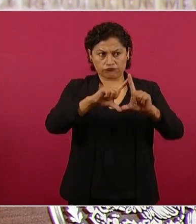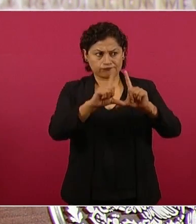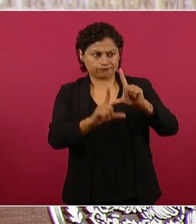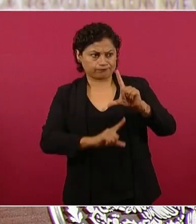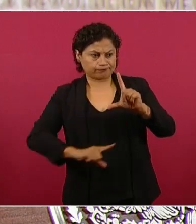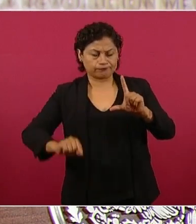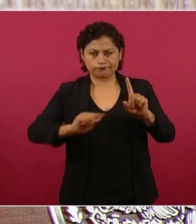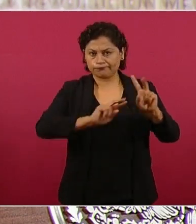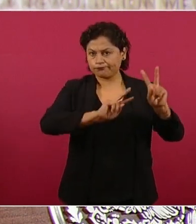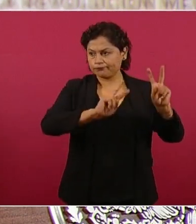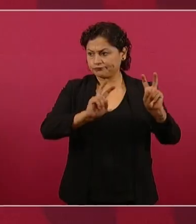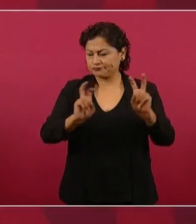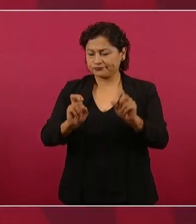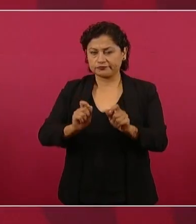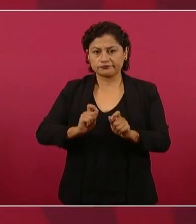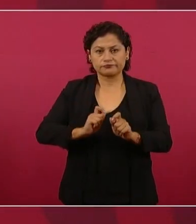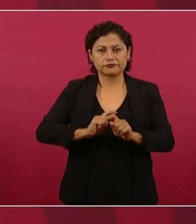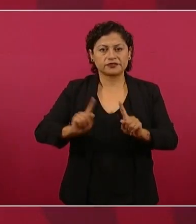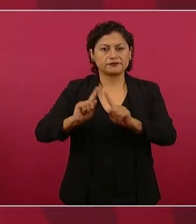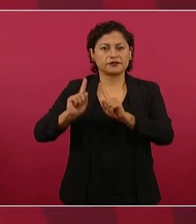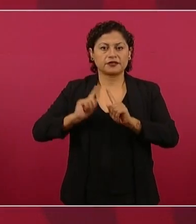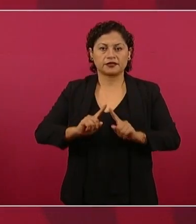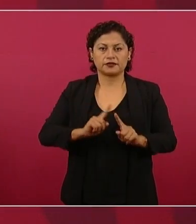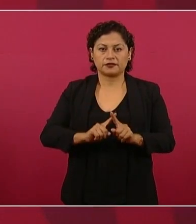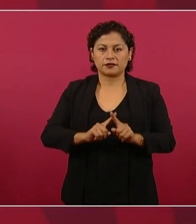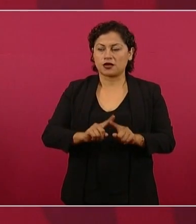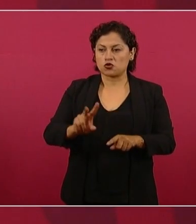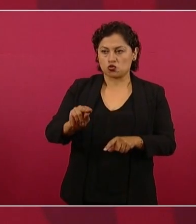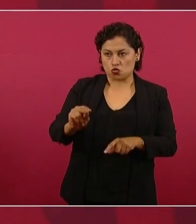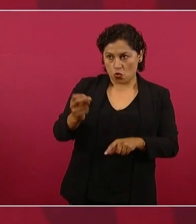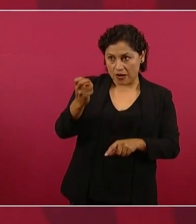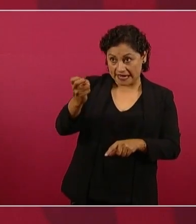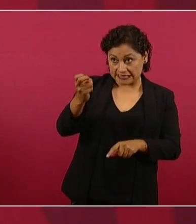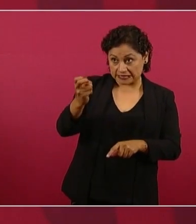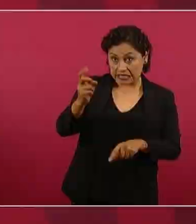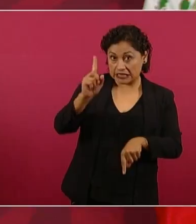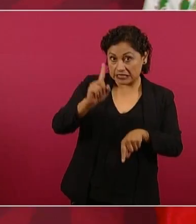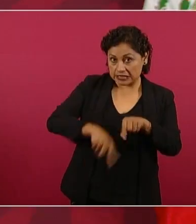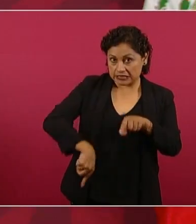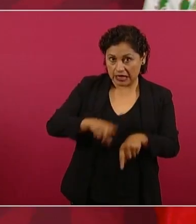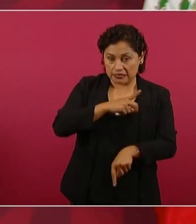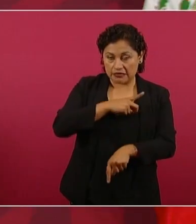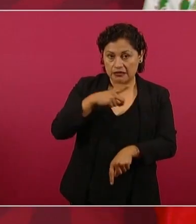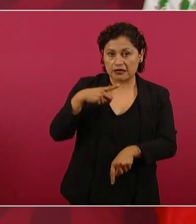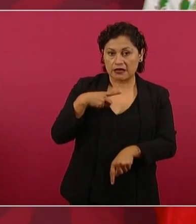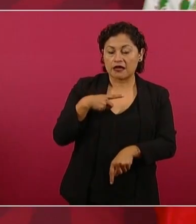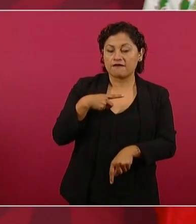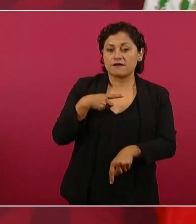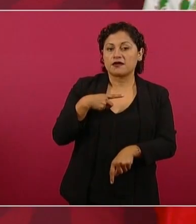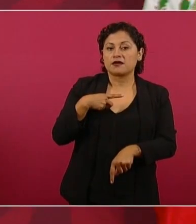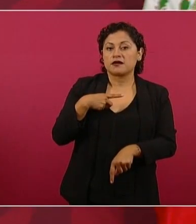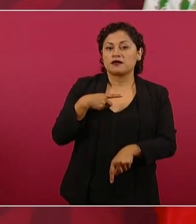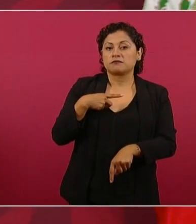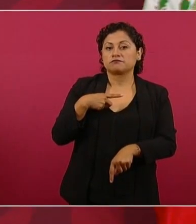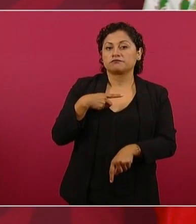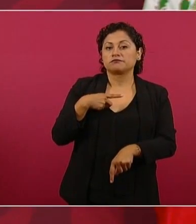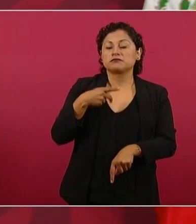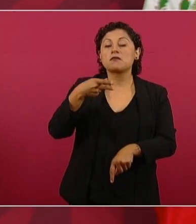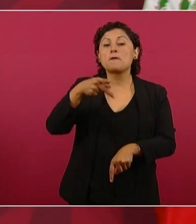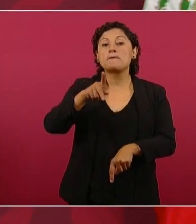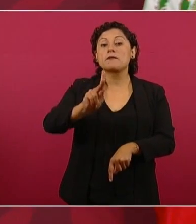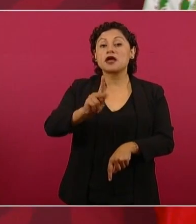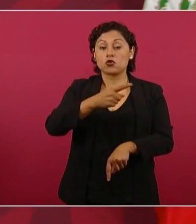No, no, ahí hay que descontarlo, pero sí tenemos en el